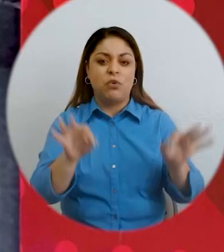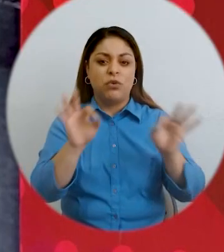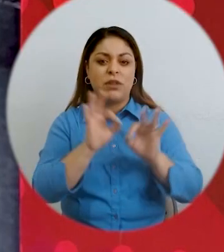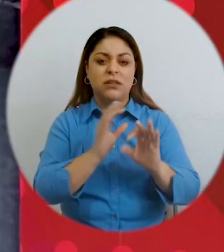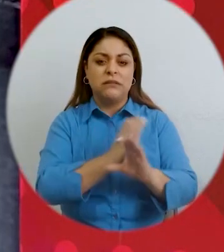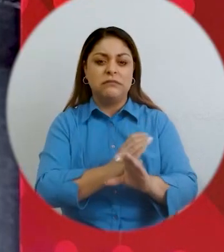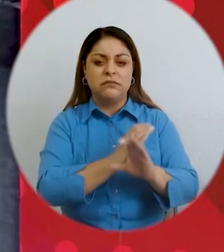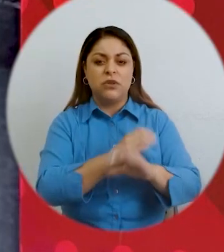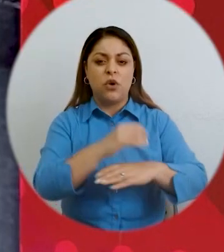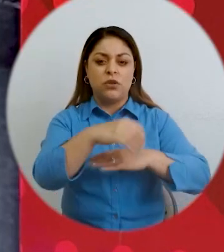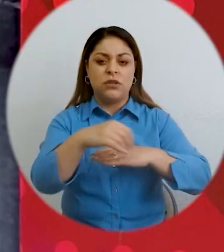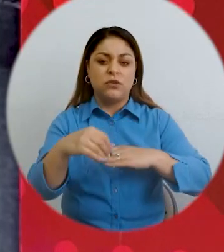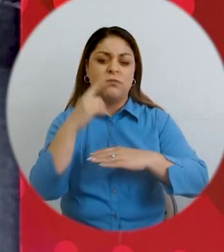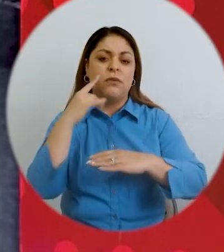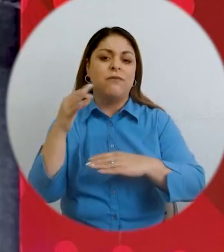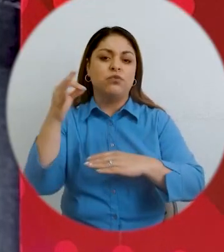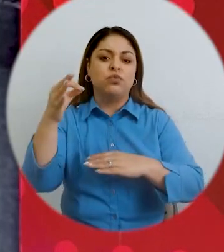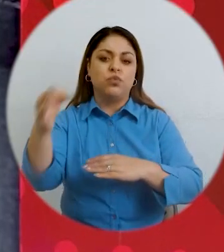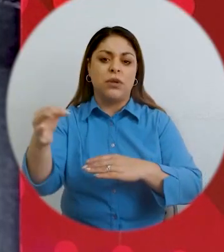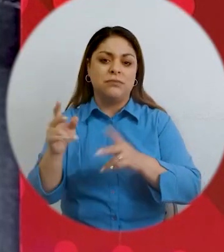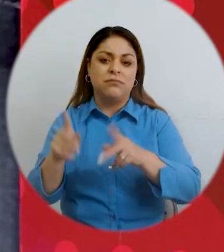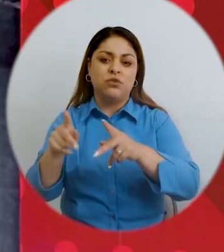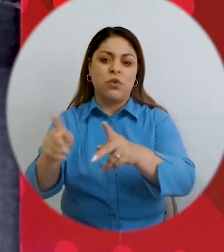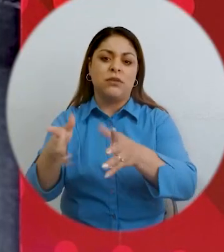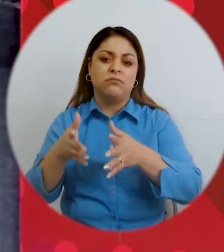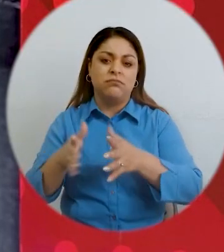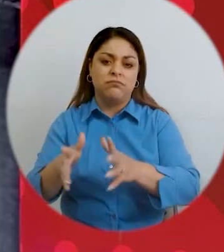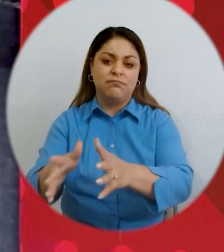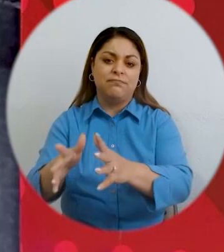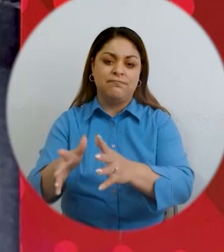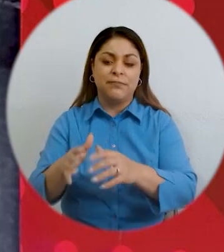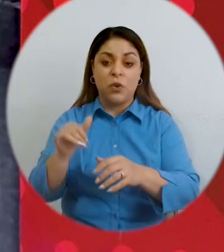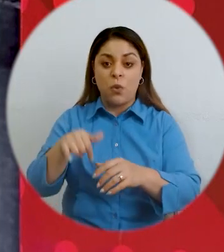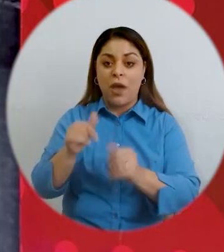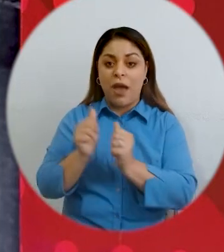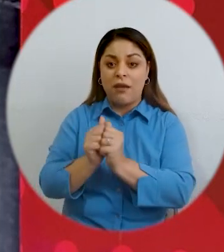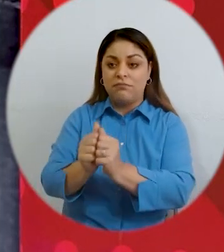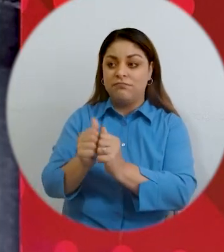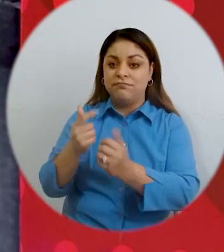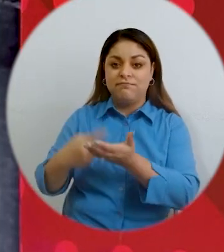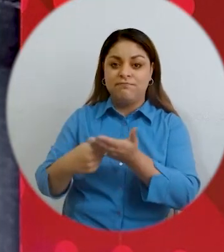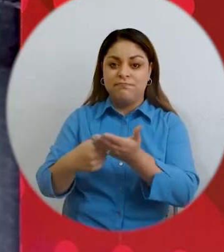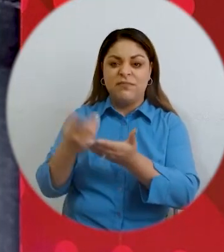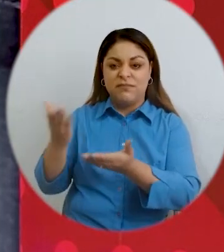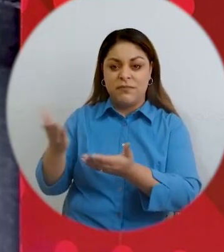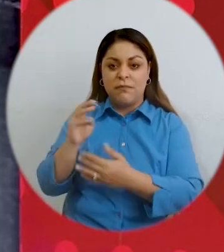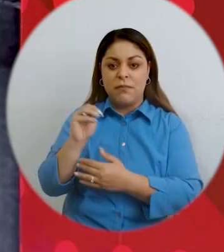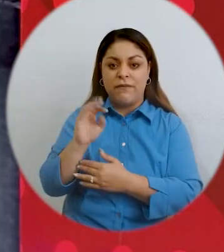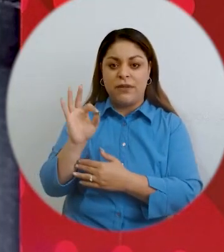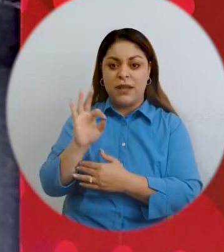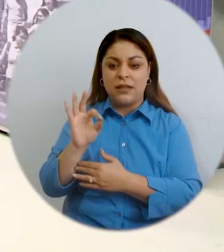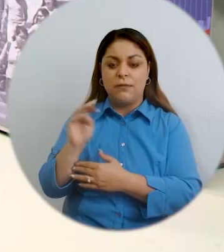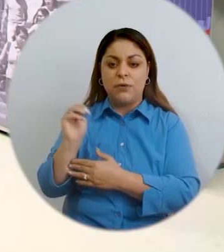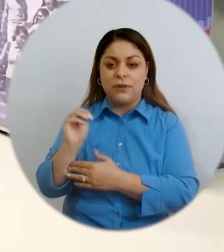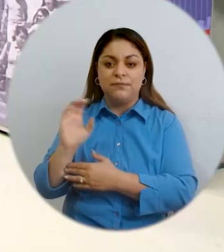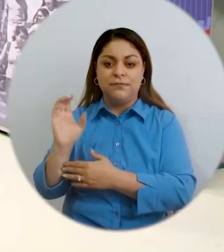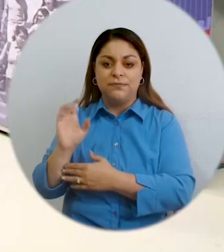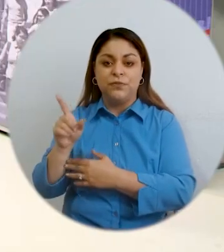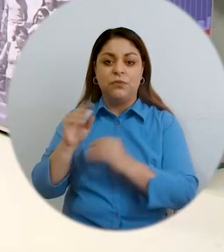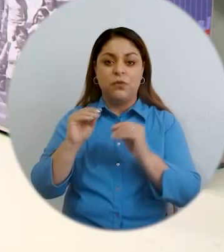de preservarlo para futuras generaciones. Para hablar sobre este tema nos acompaña en esta oportunidad María Fernanda Morales